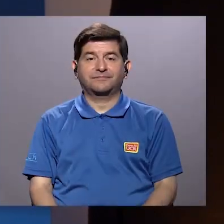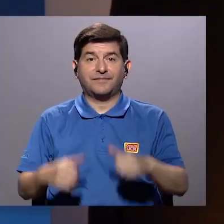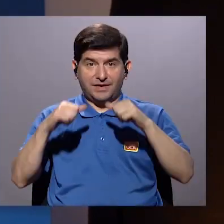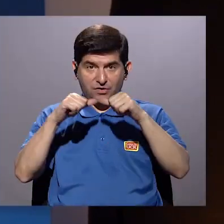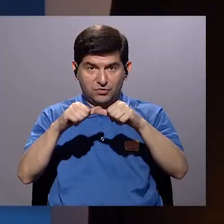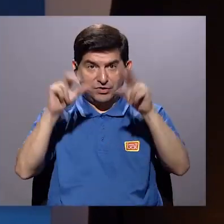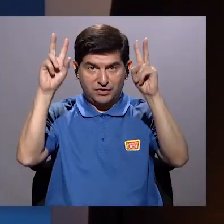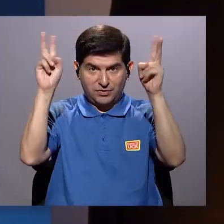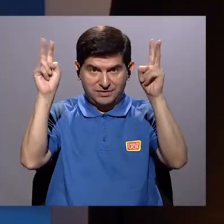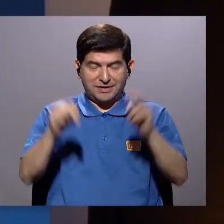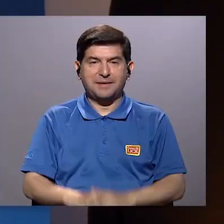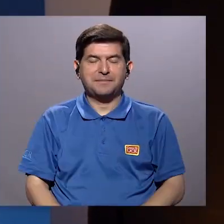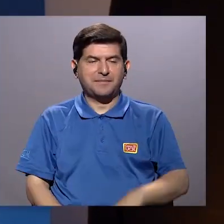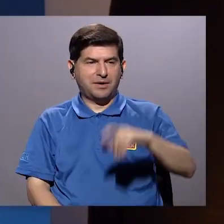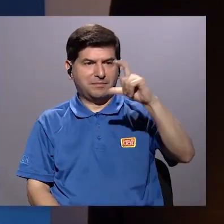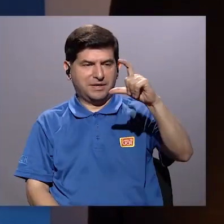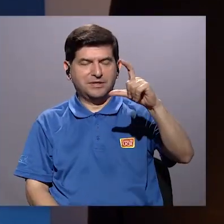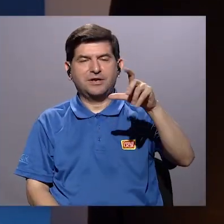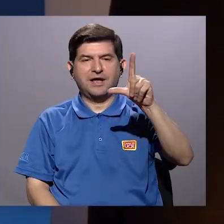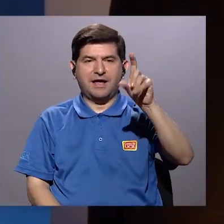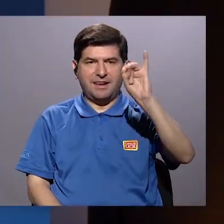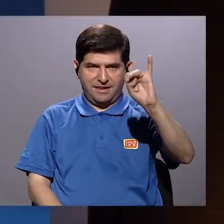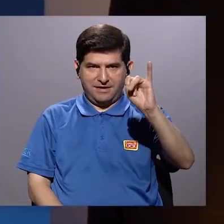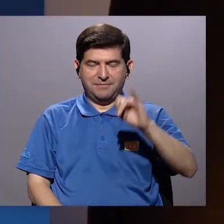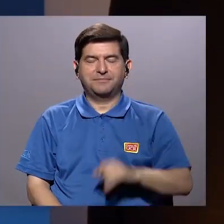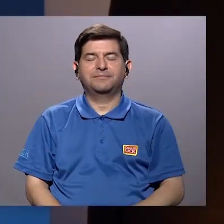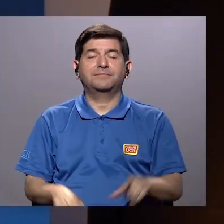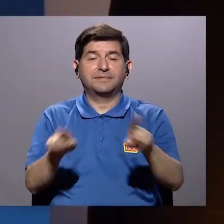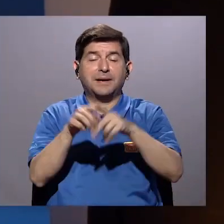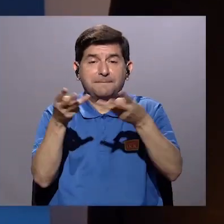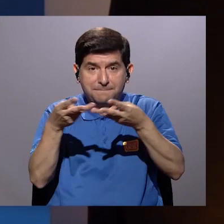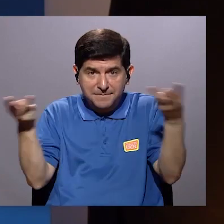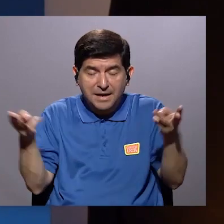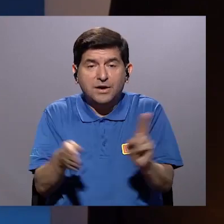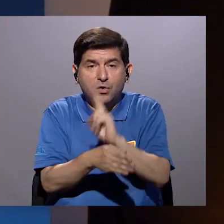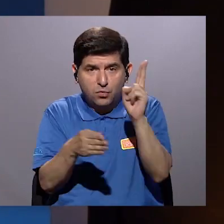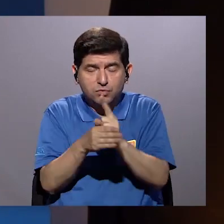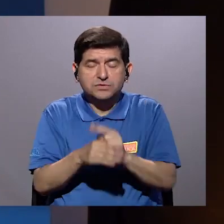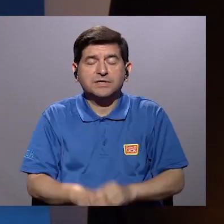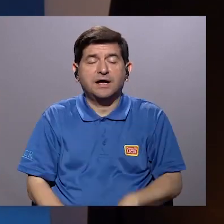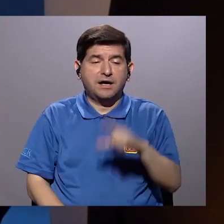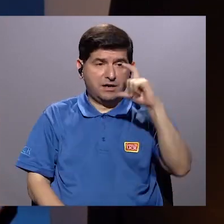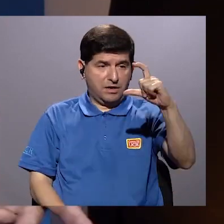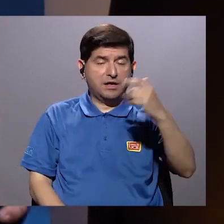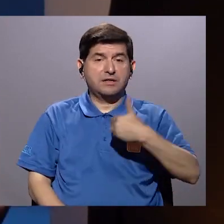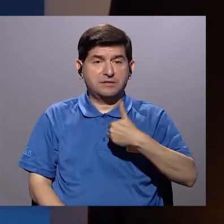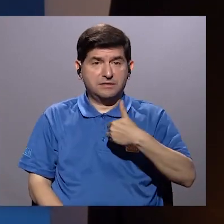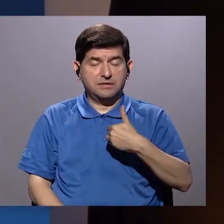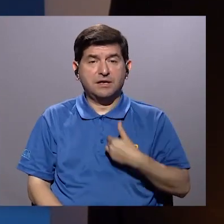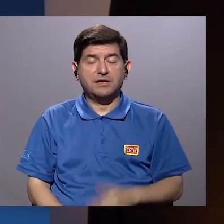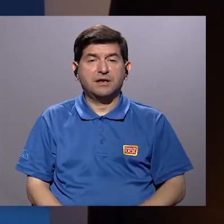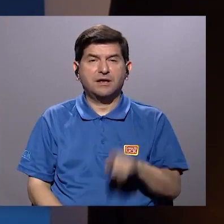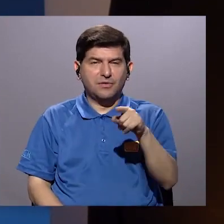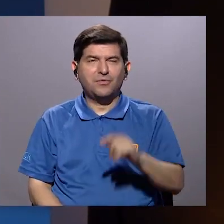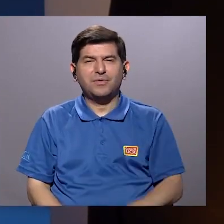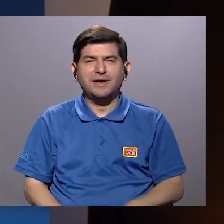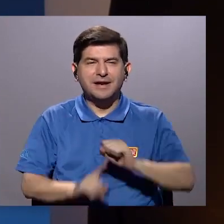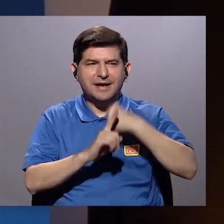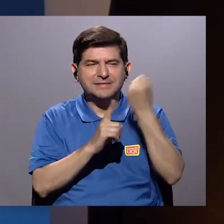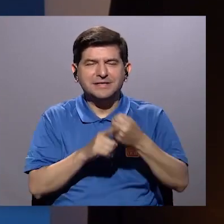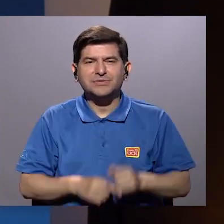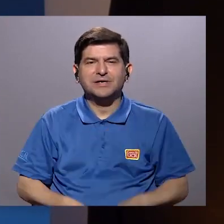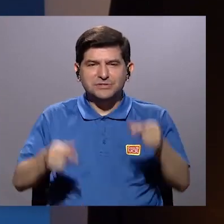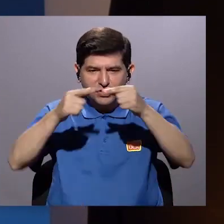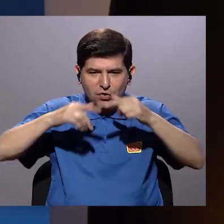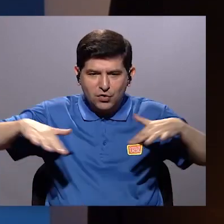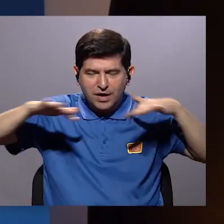Seguimos con el tema de las baterías de iones de litio. También los materiales que se utilizan en las baterías tienen un juego geopolítico, ¿verdad? El